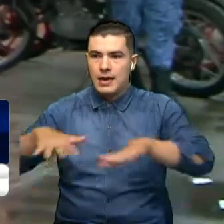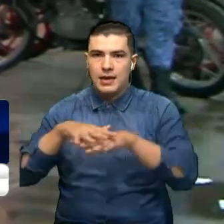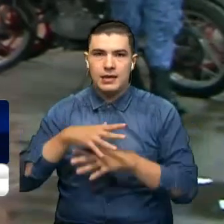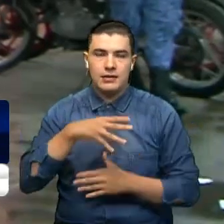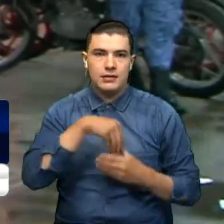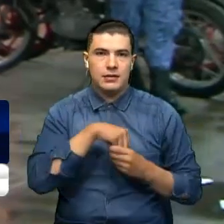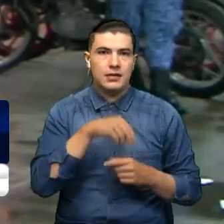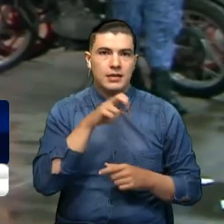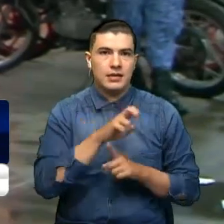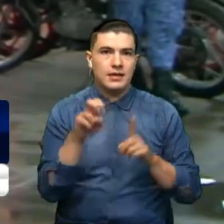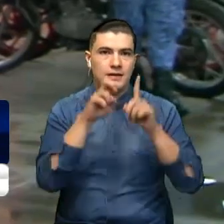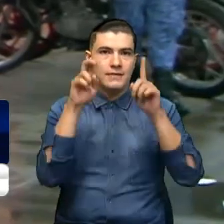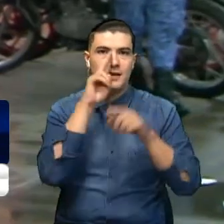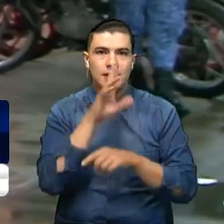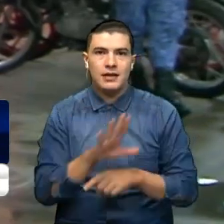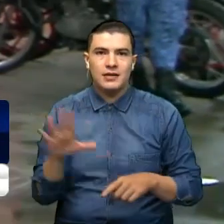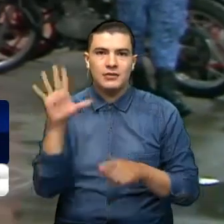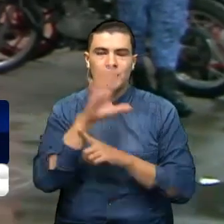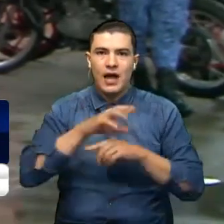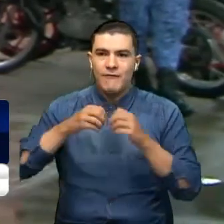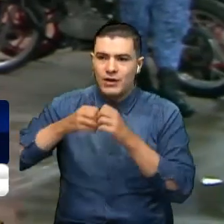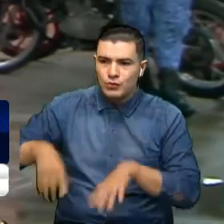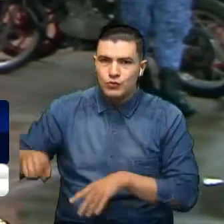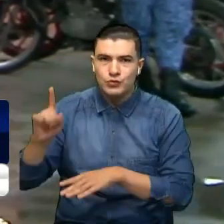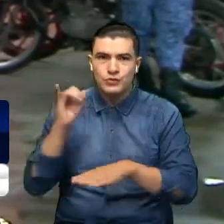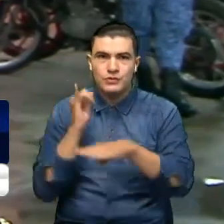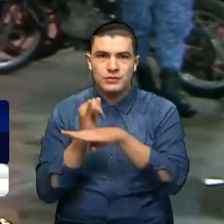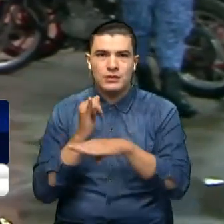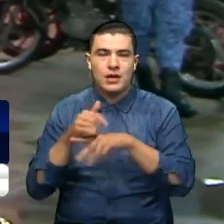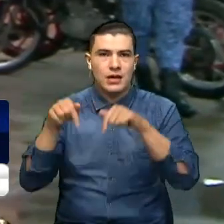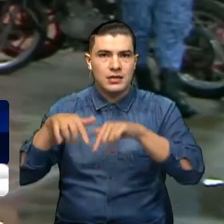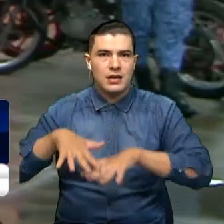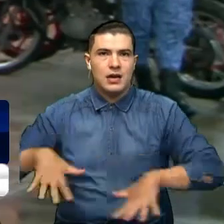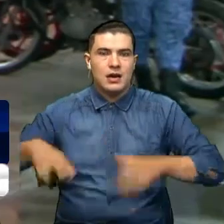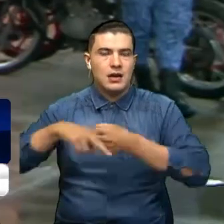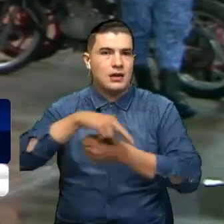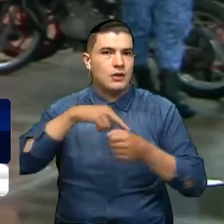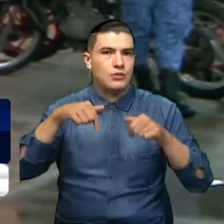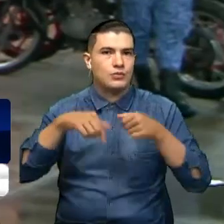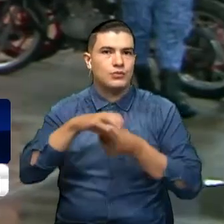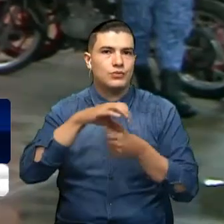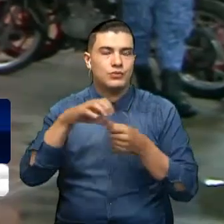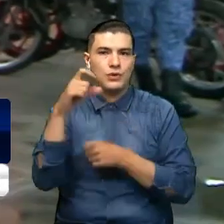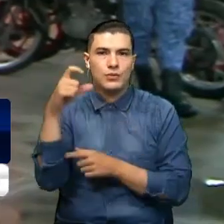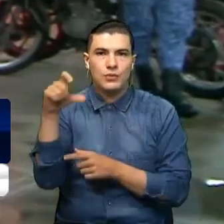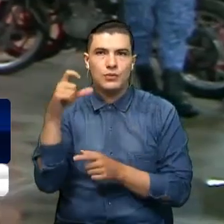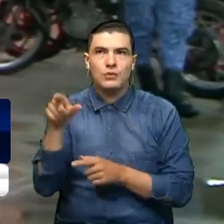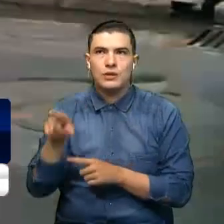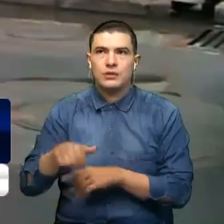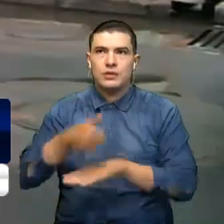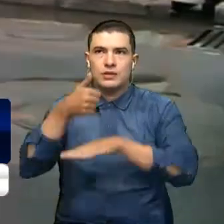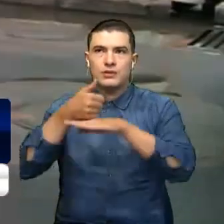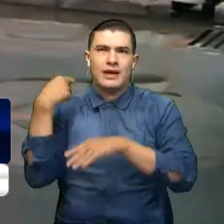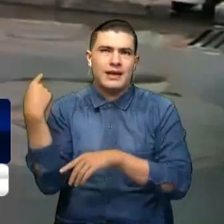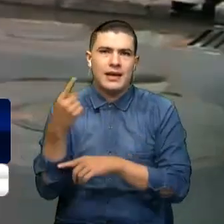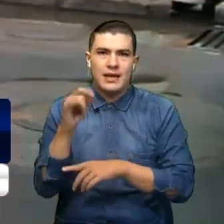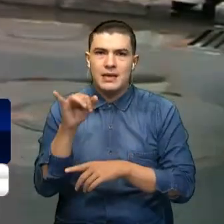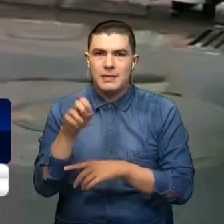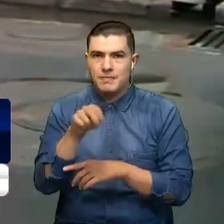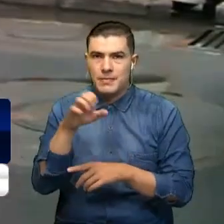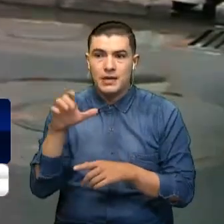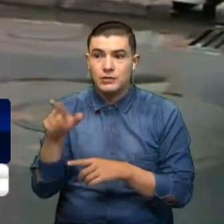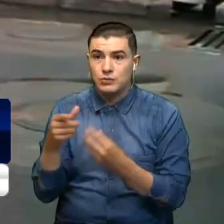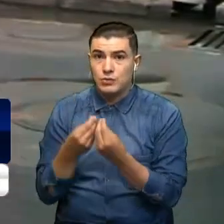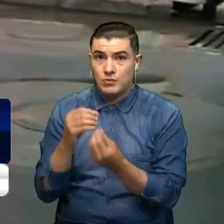sino a nivel nacional el abandono institucional que tenemos aquí en la ciudad de compuesta por parte de la dirección general del inpec según sus